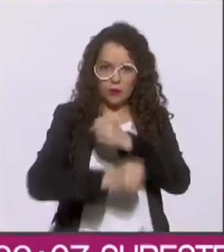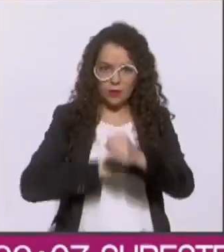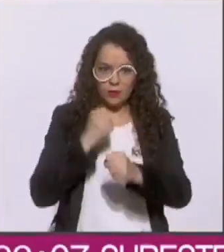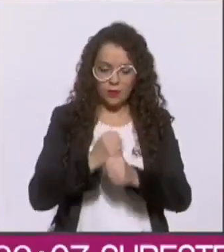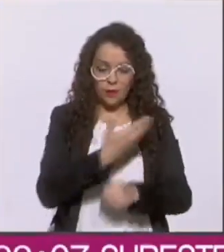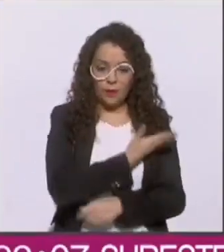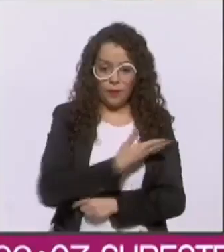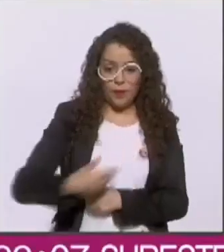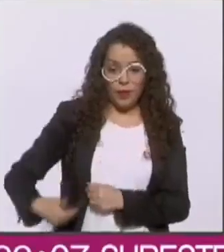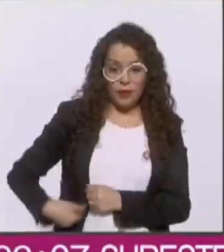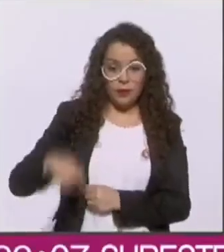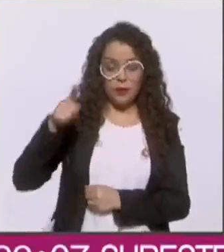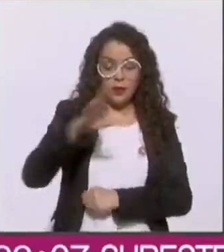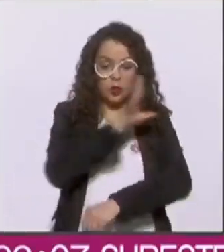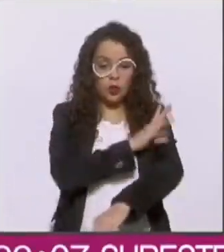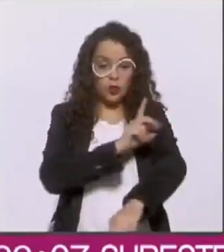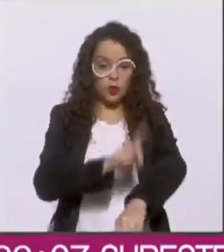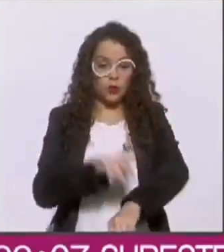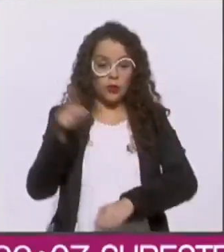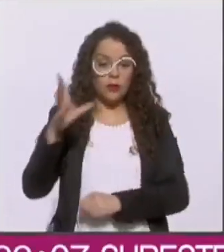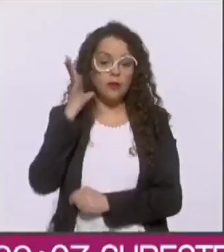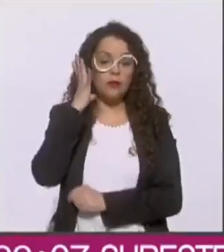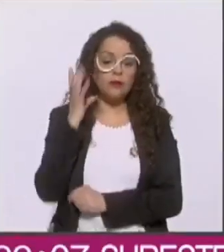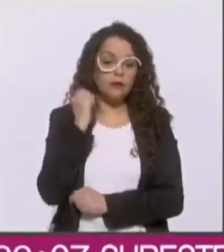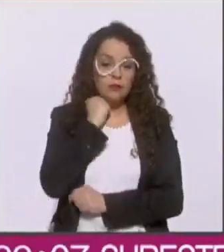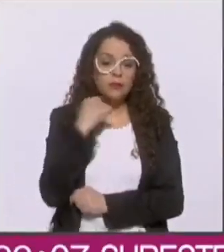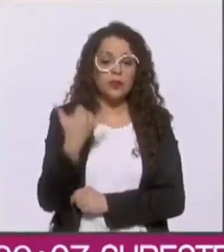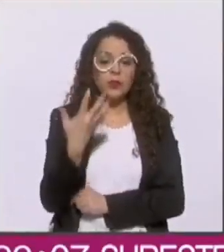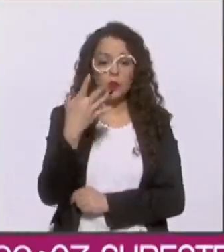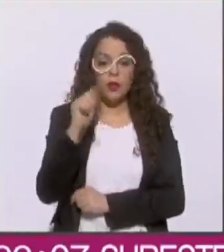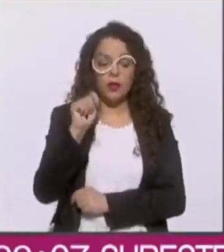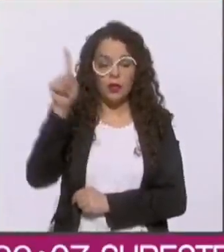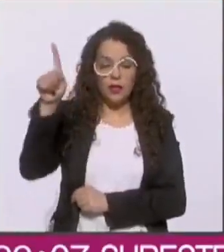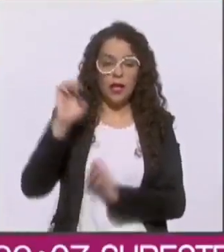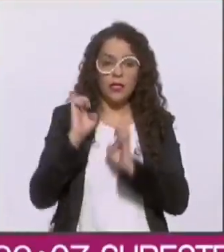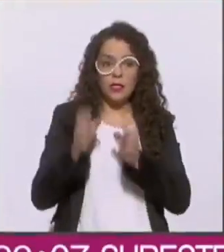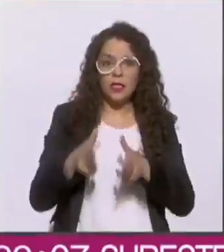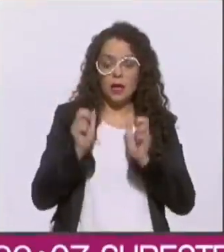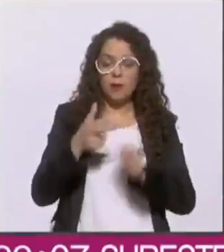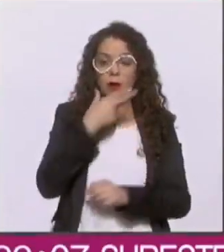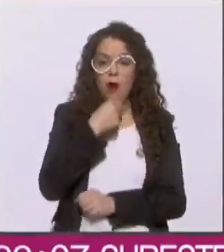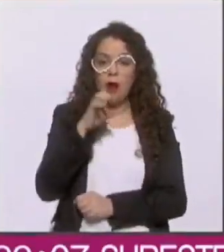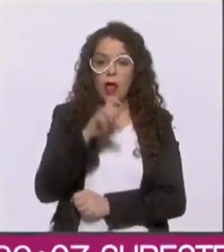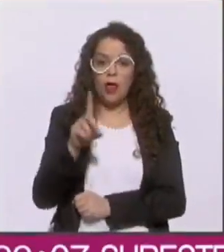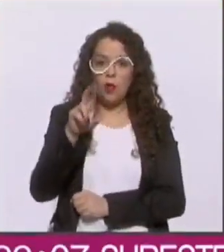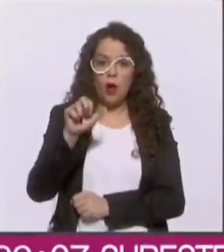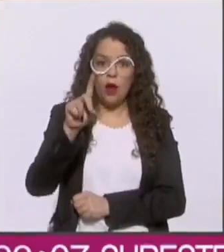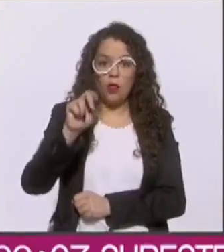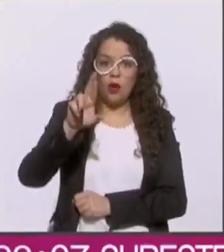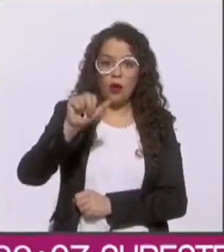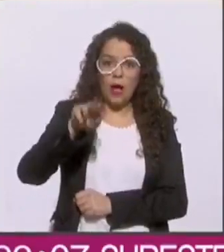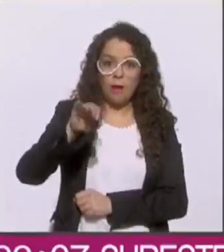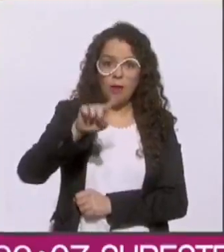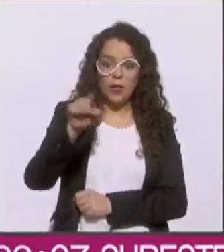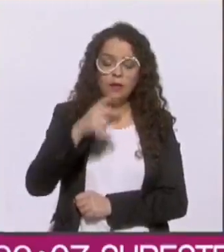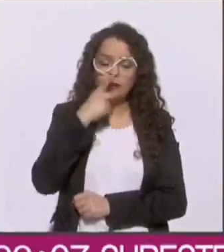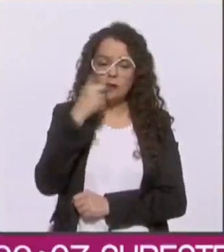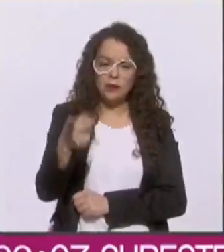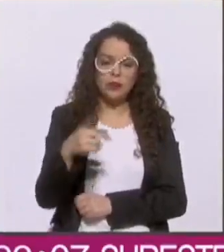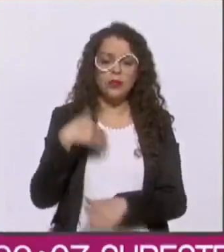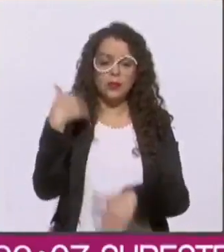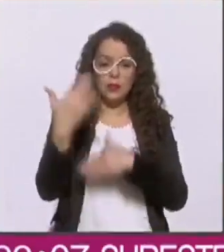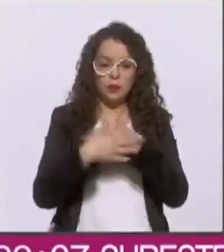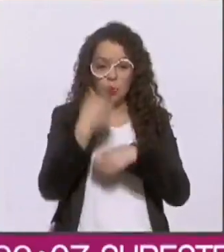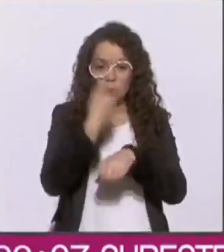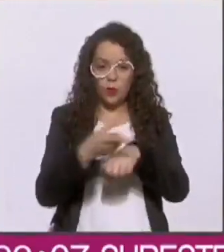Política del Senado y coordinador de la Cuarta Transformación en Chiapas, Eduardo Ramírez, dijo que solicitará licencia la